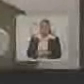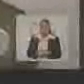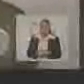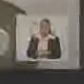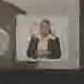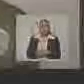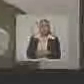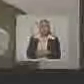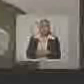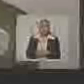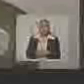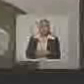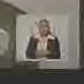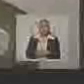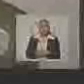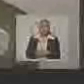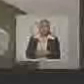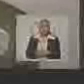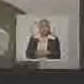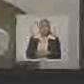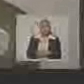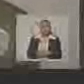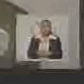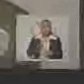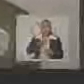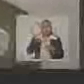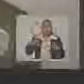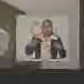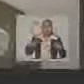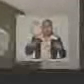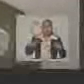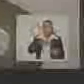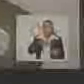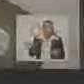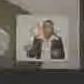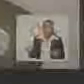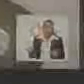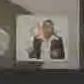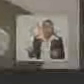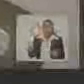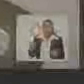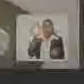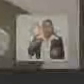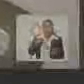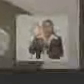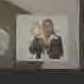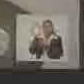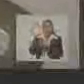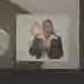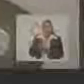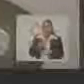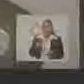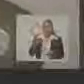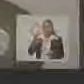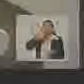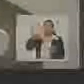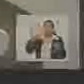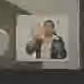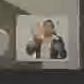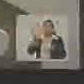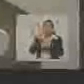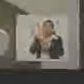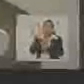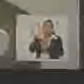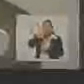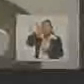propio estatuto de gobierno de nuestra capital. Debemos ceñirnos a él. No tiene complicación, solo se